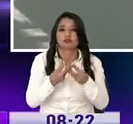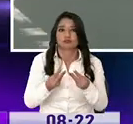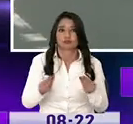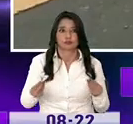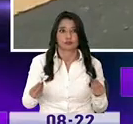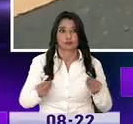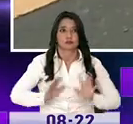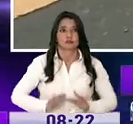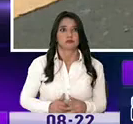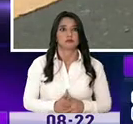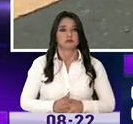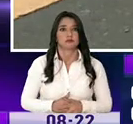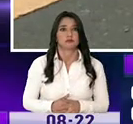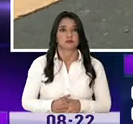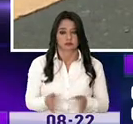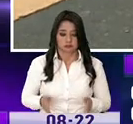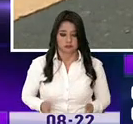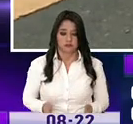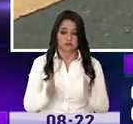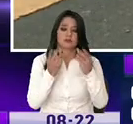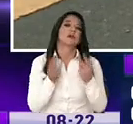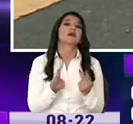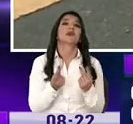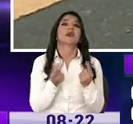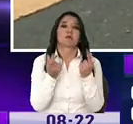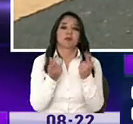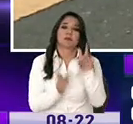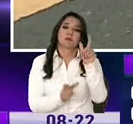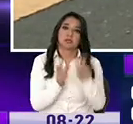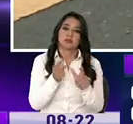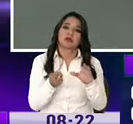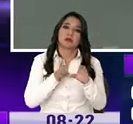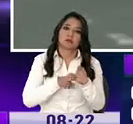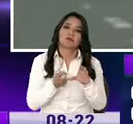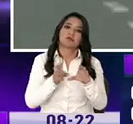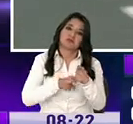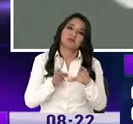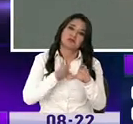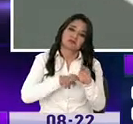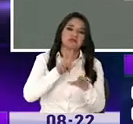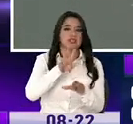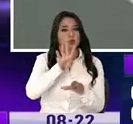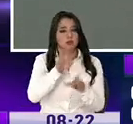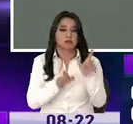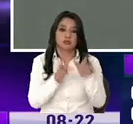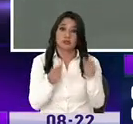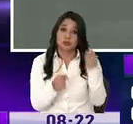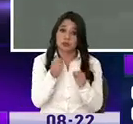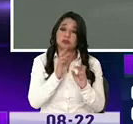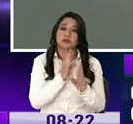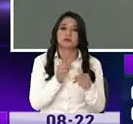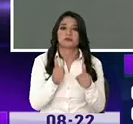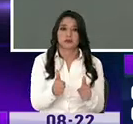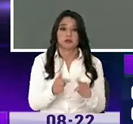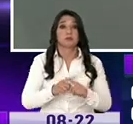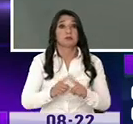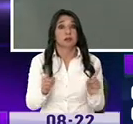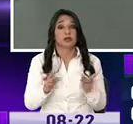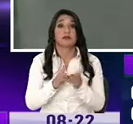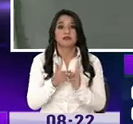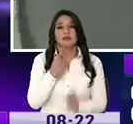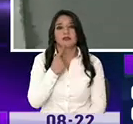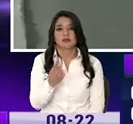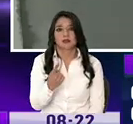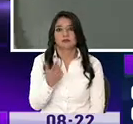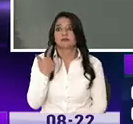en el cual este carril express para personas que llevan a más de 3 personas dé resultado. Lo cierto, lo que dice la vecina